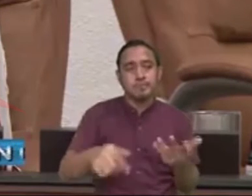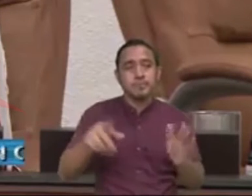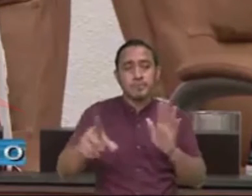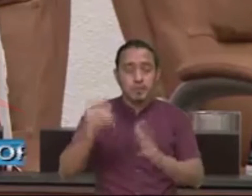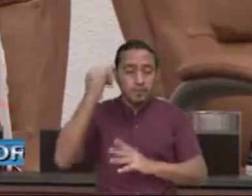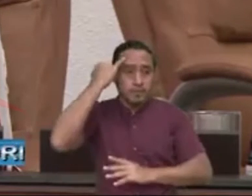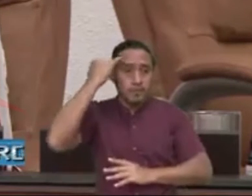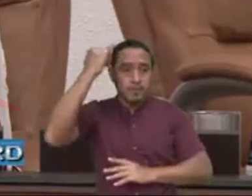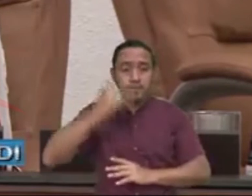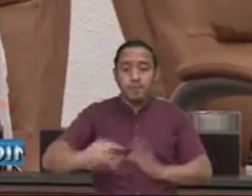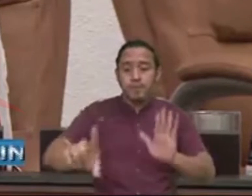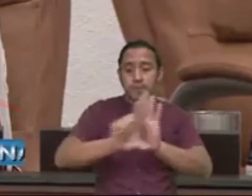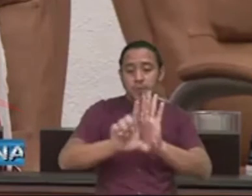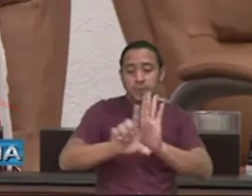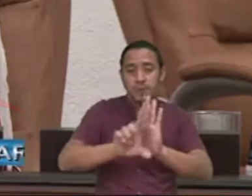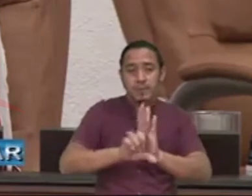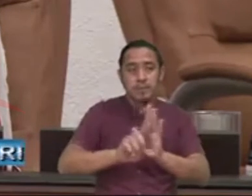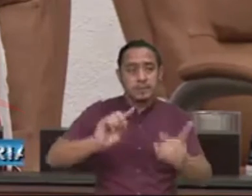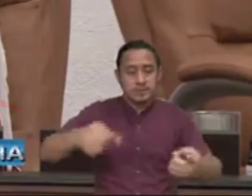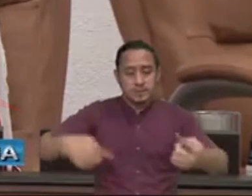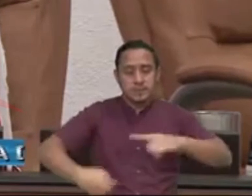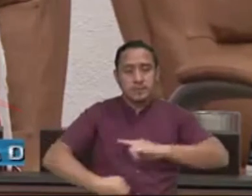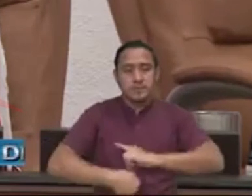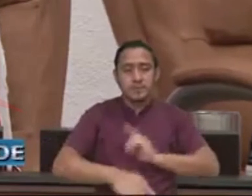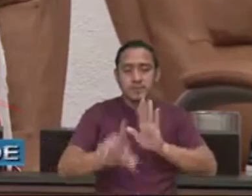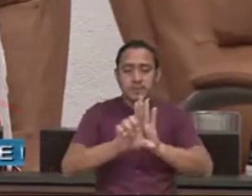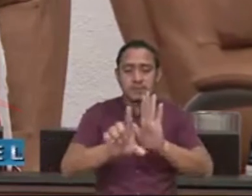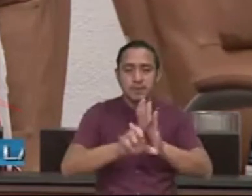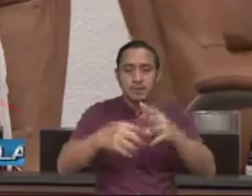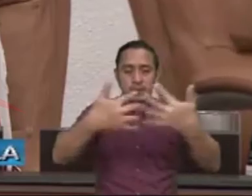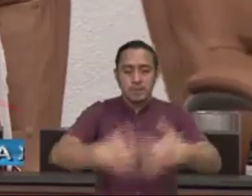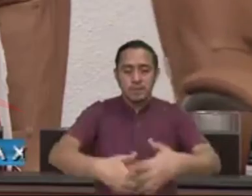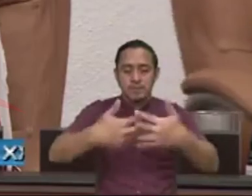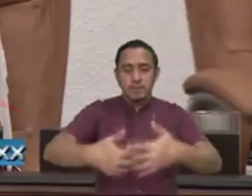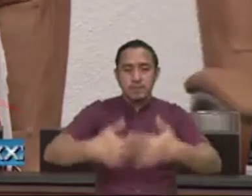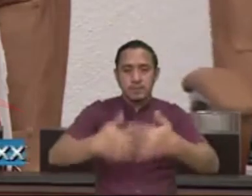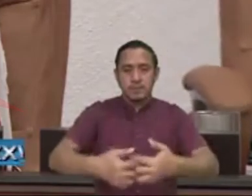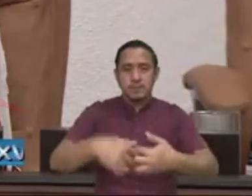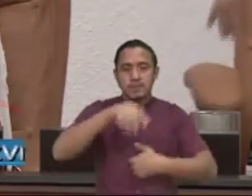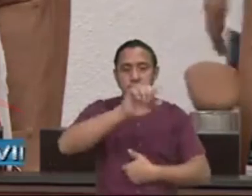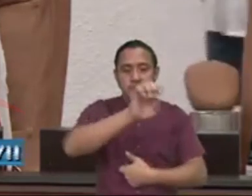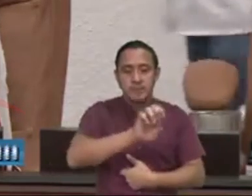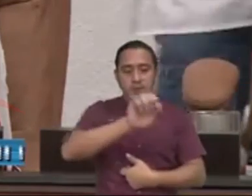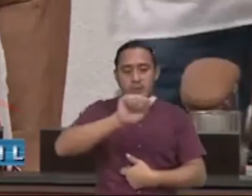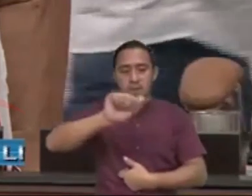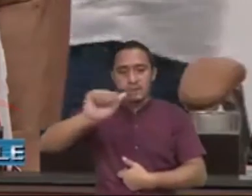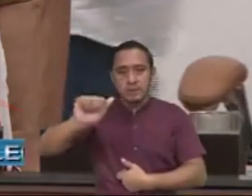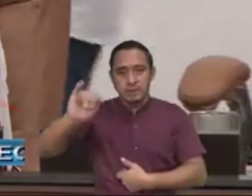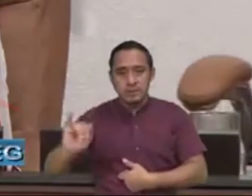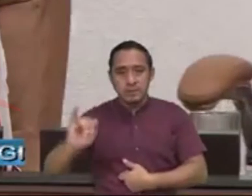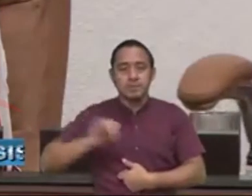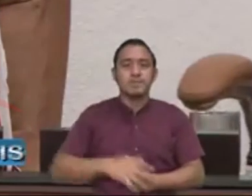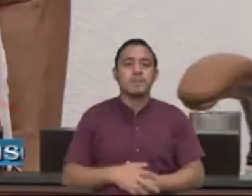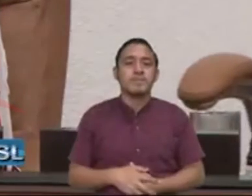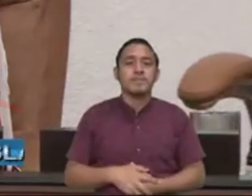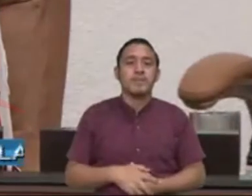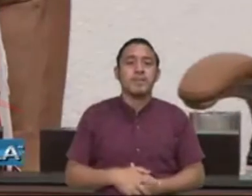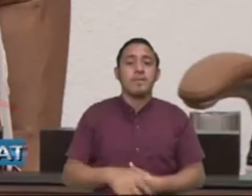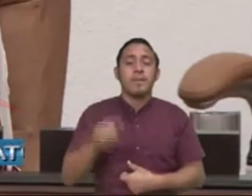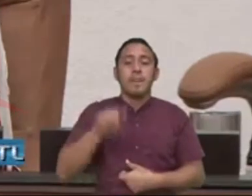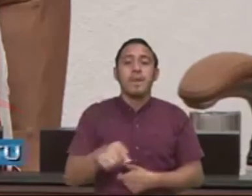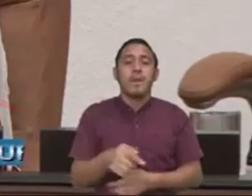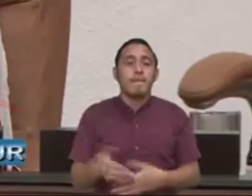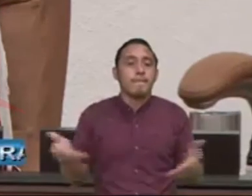presente iniciativa de ley reformar la ley de la empresa administradora de aeropuertos internacionales en